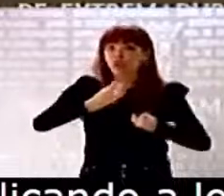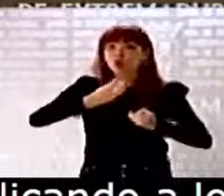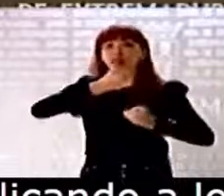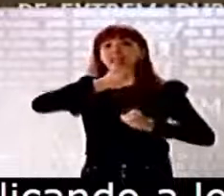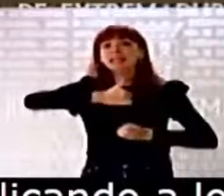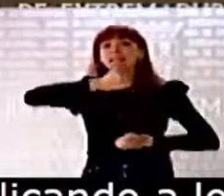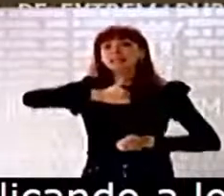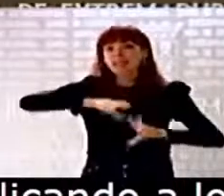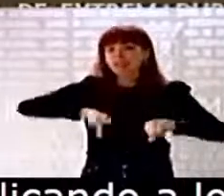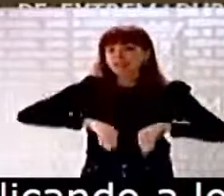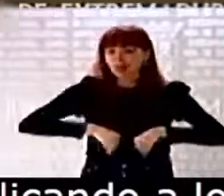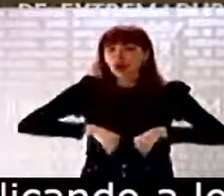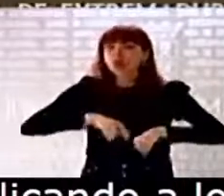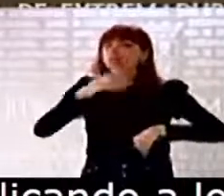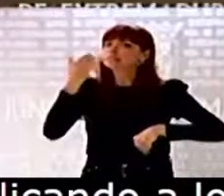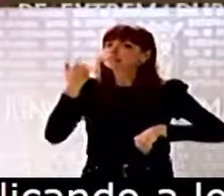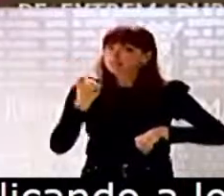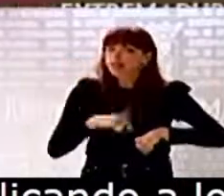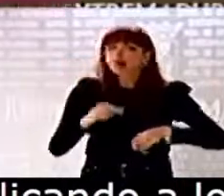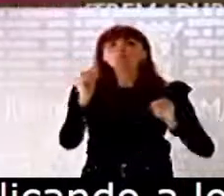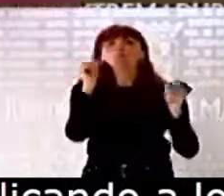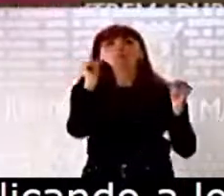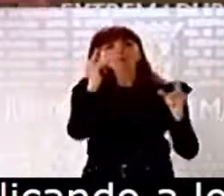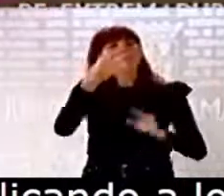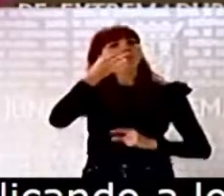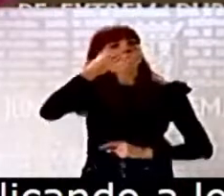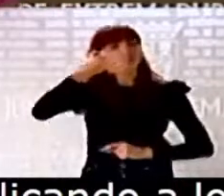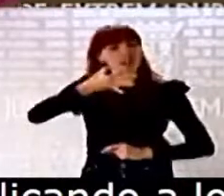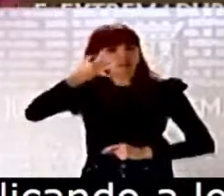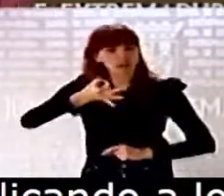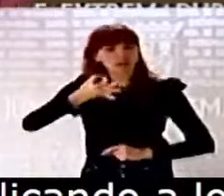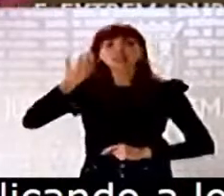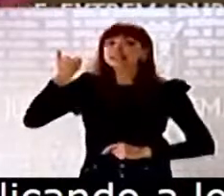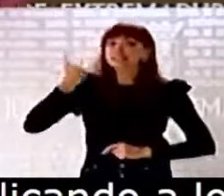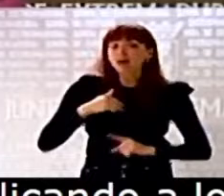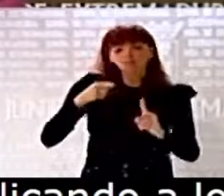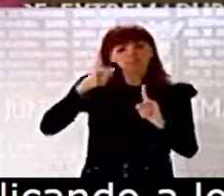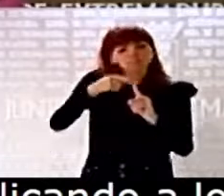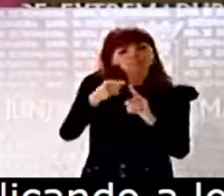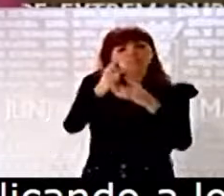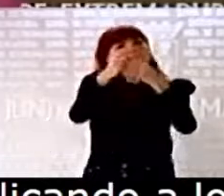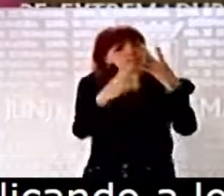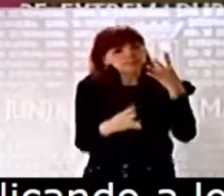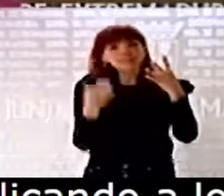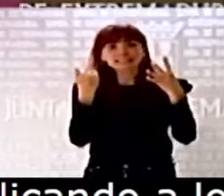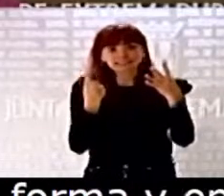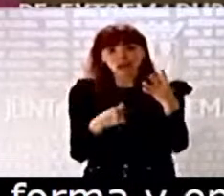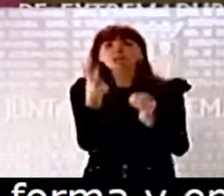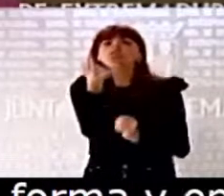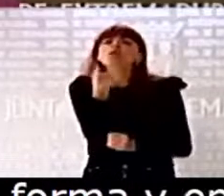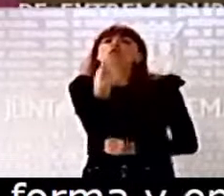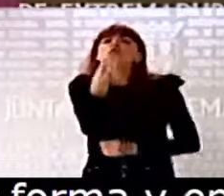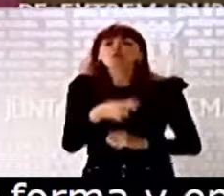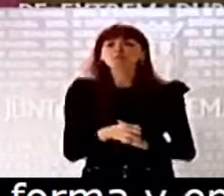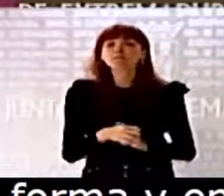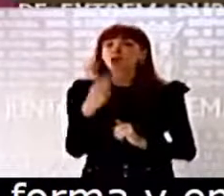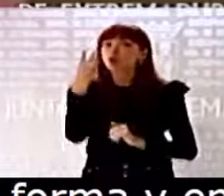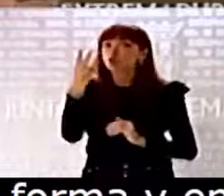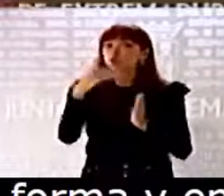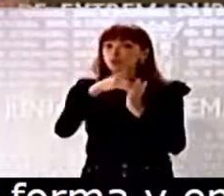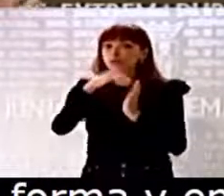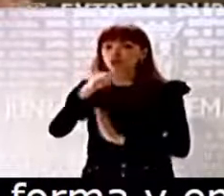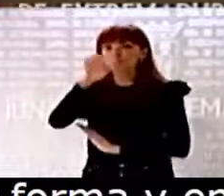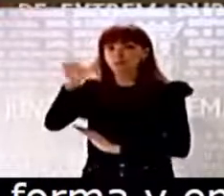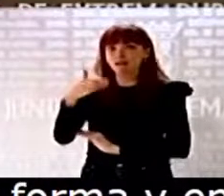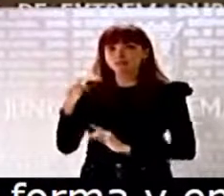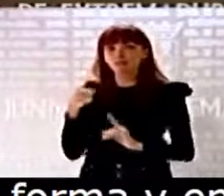con convocatorias concretas, con objetivos concretos y en este caso esta convocatoria de 2 millones de euros que tiene por objeto